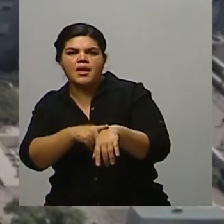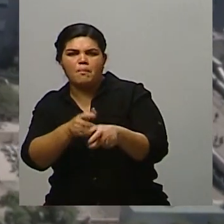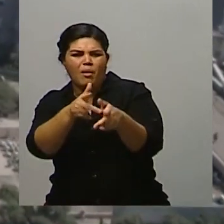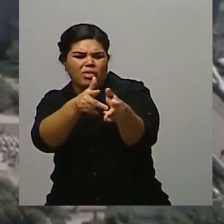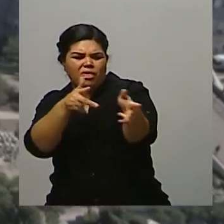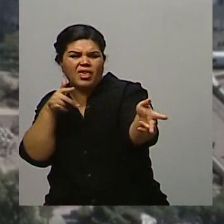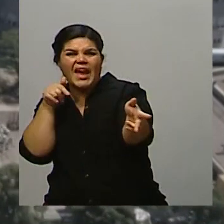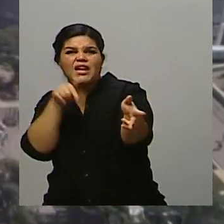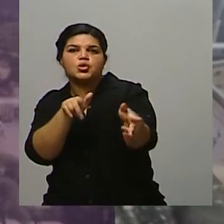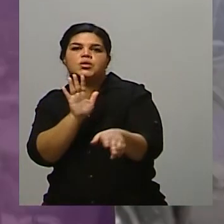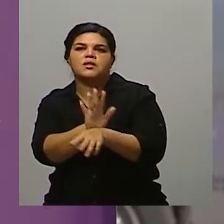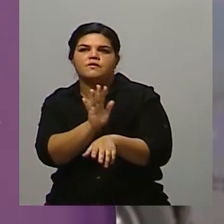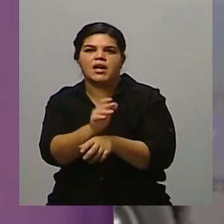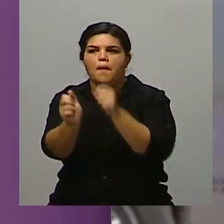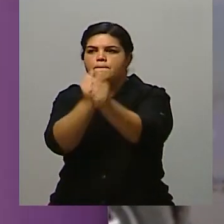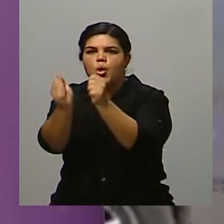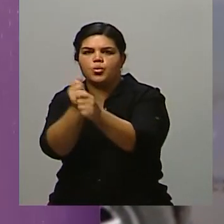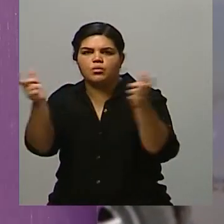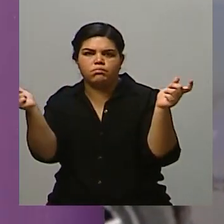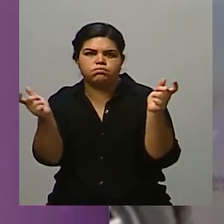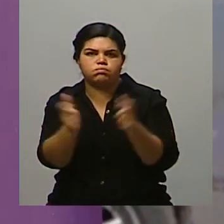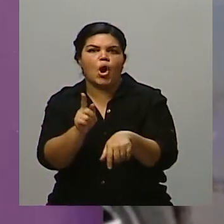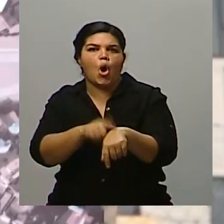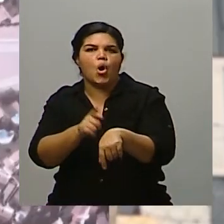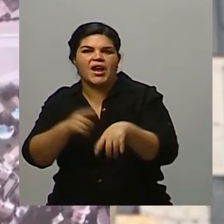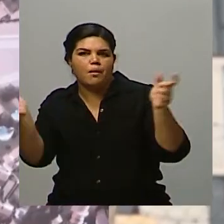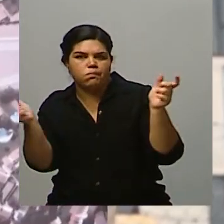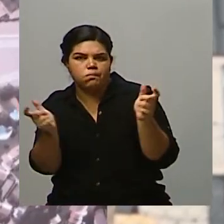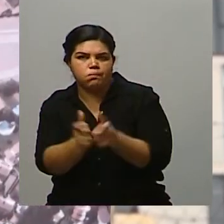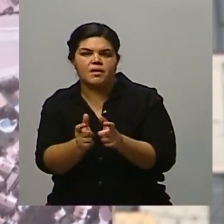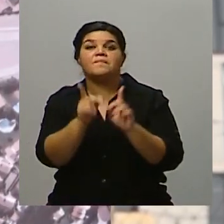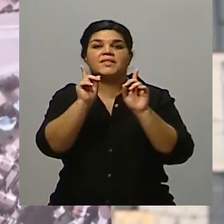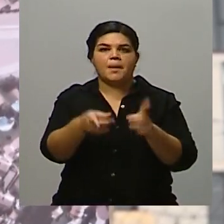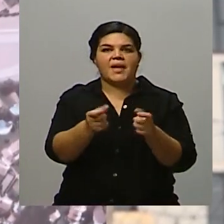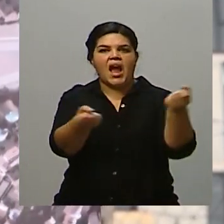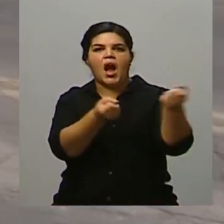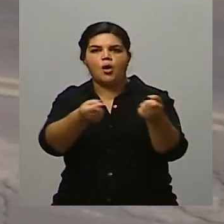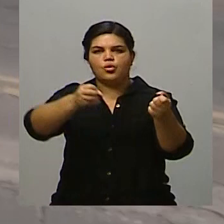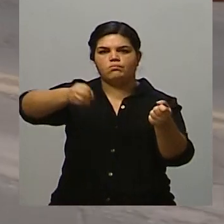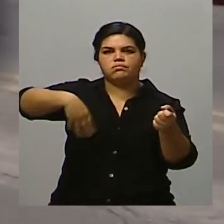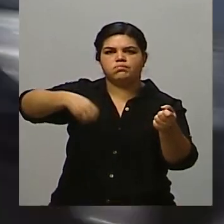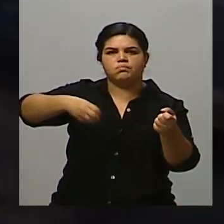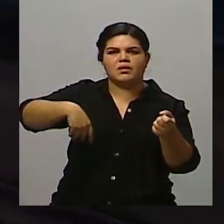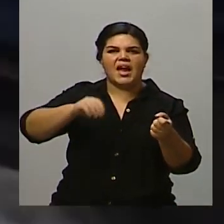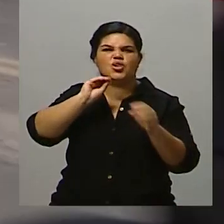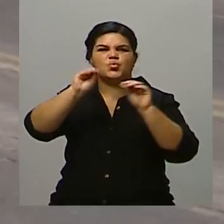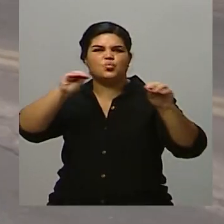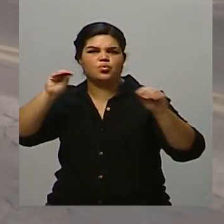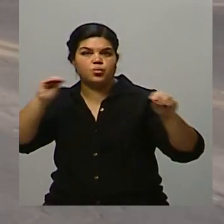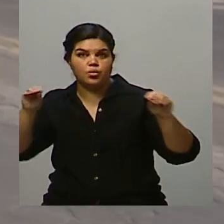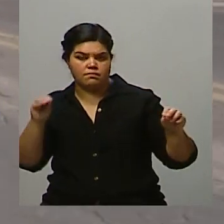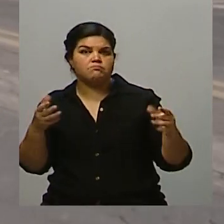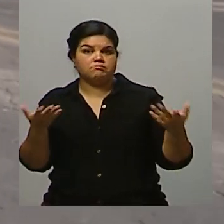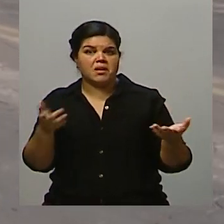consumo o actividades productivas. Al mismo tiempo, la misma contaminación que puede generar el vehículo bueno, por decir un absurdo, ¿no? Por pasar,